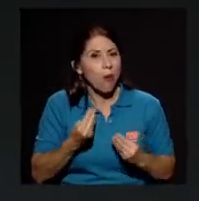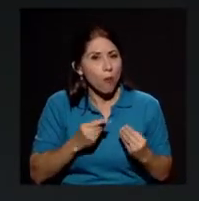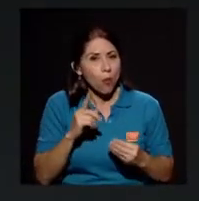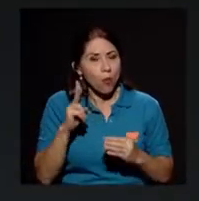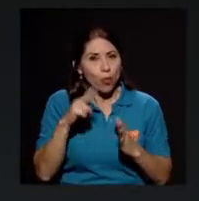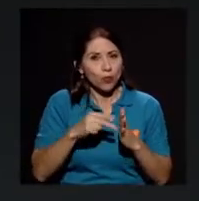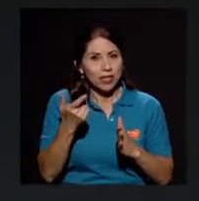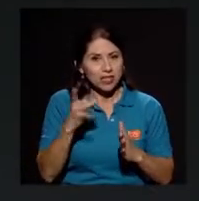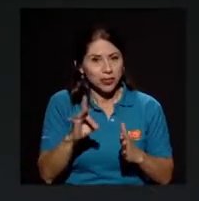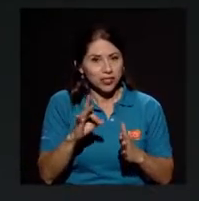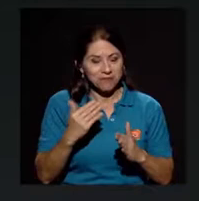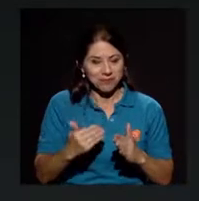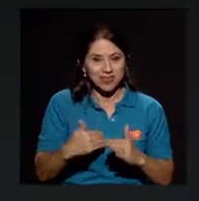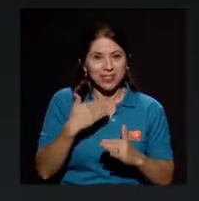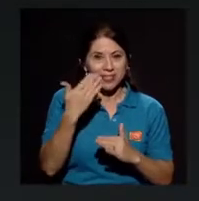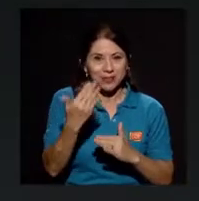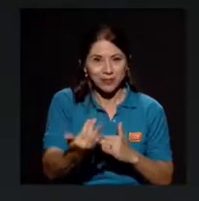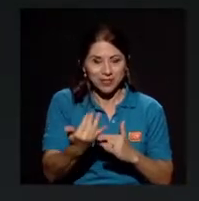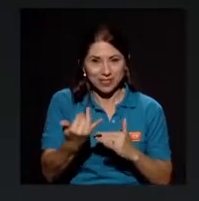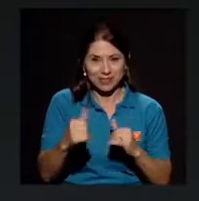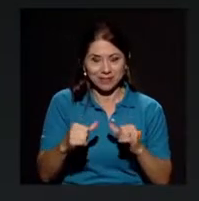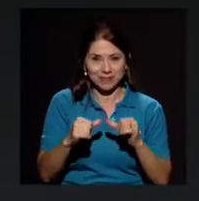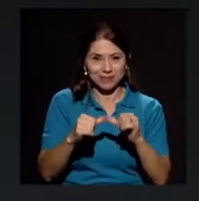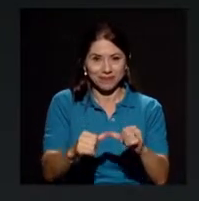eso haremos una vez que ganamos